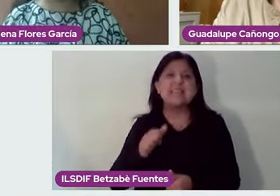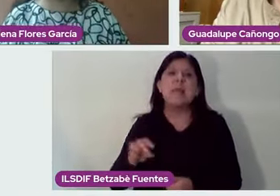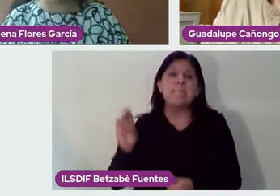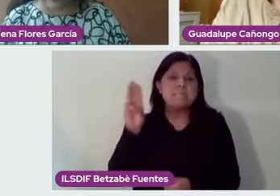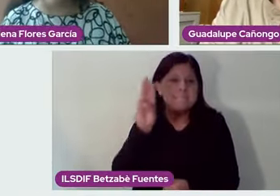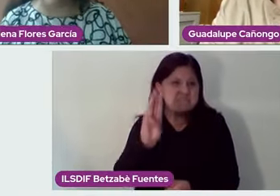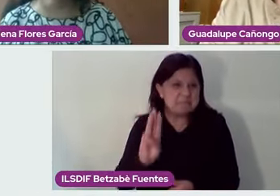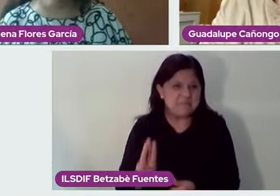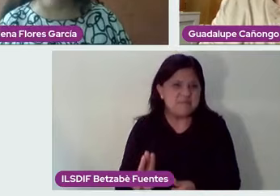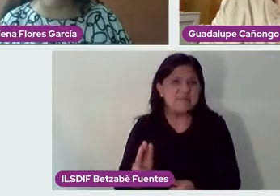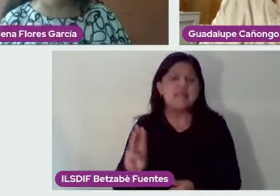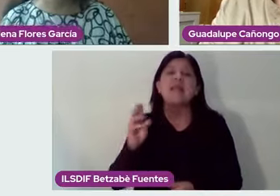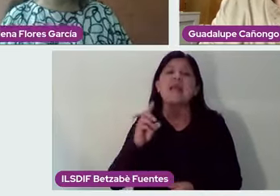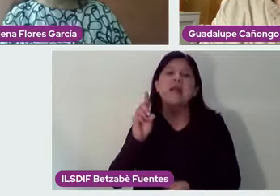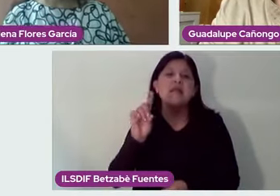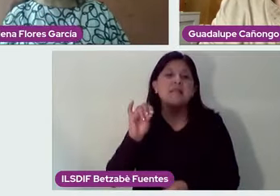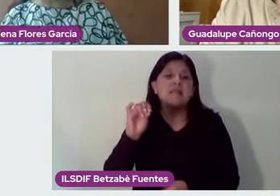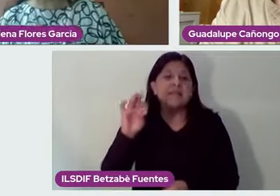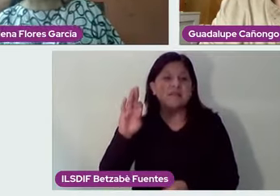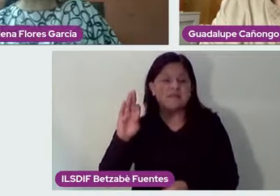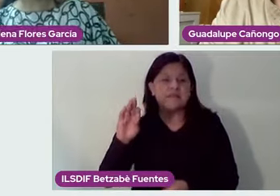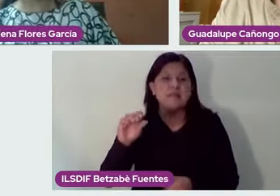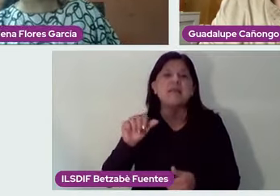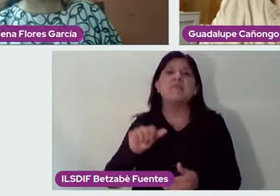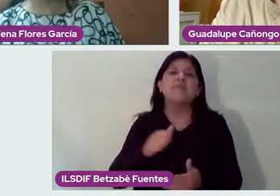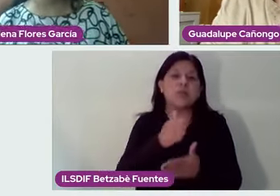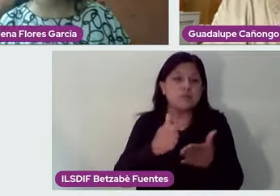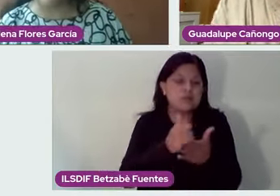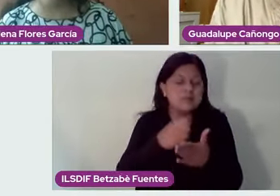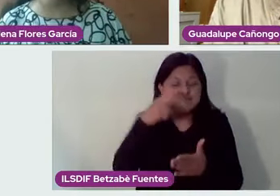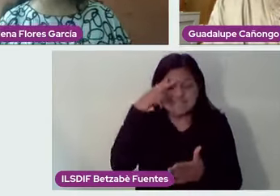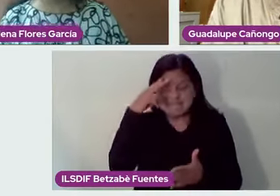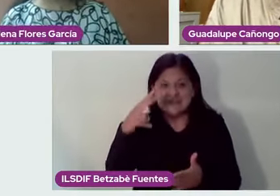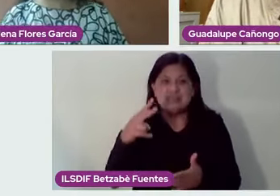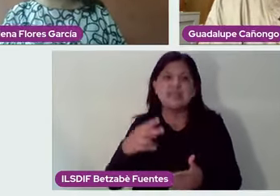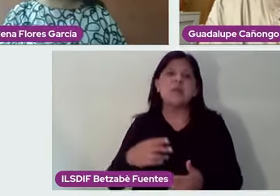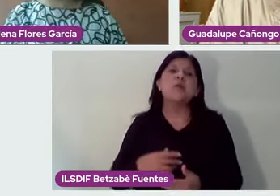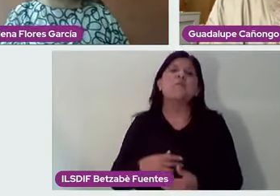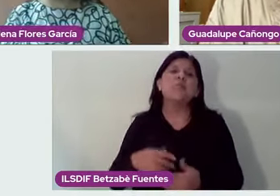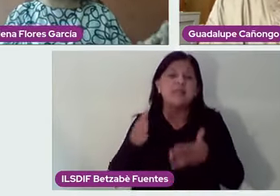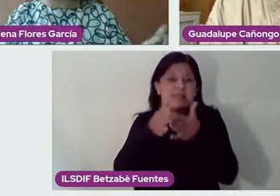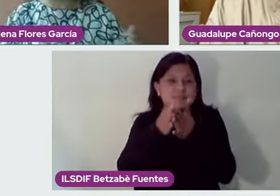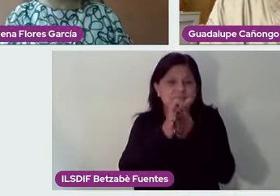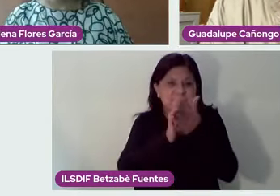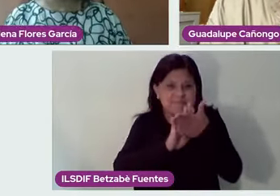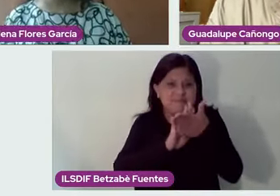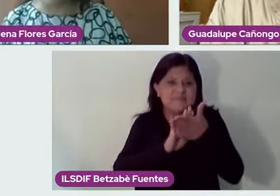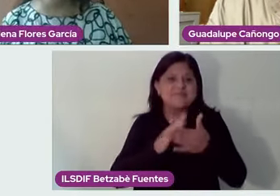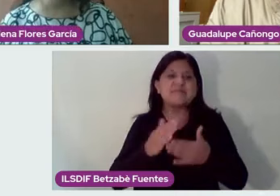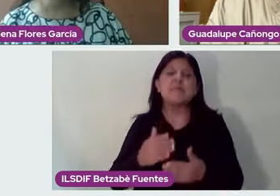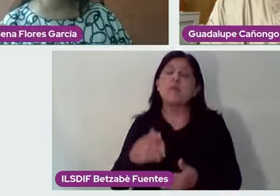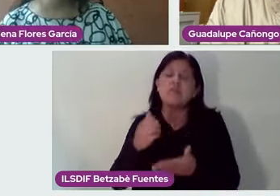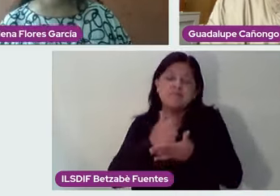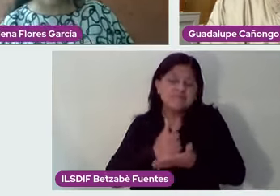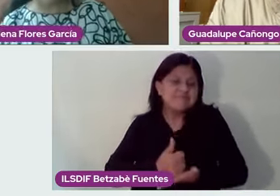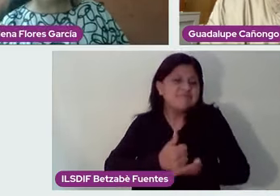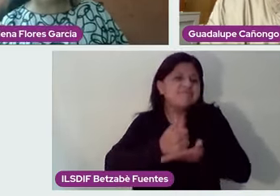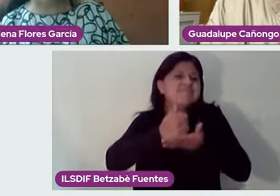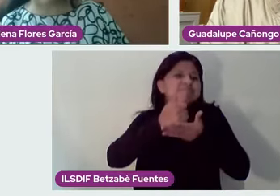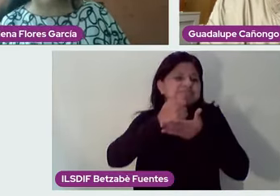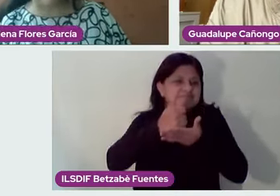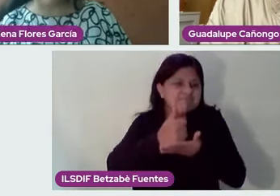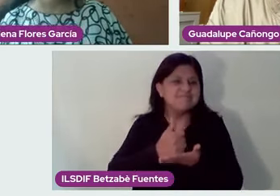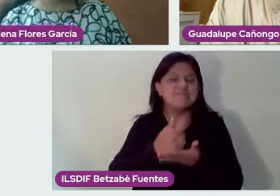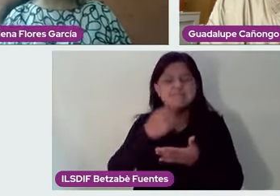de la Ciudad de México, a través de la Academia de Lengua de Señas Mexicana, que nos ayudan y contribuyen a